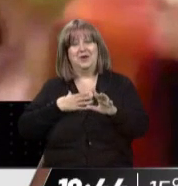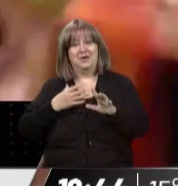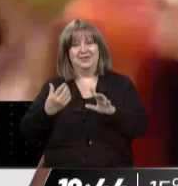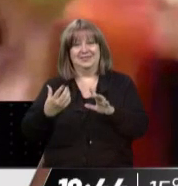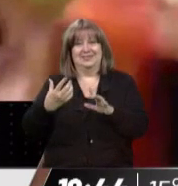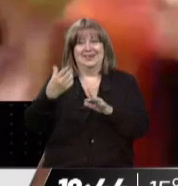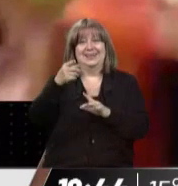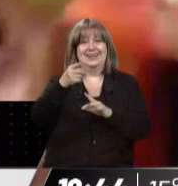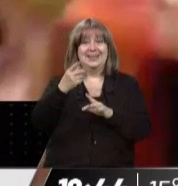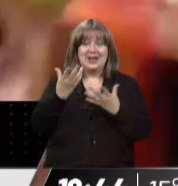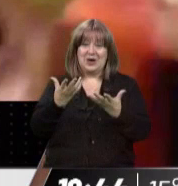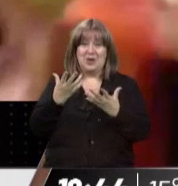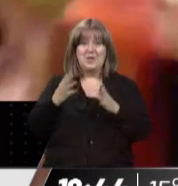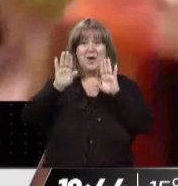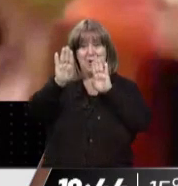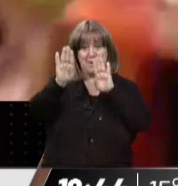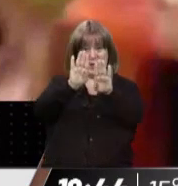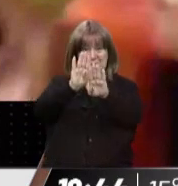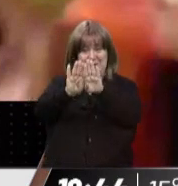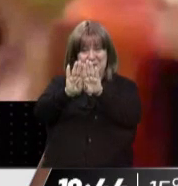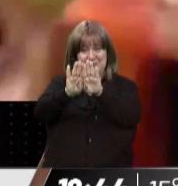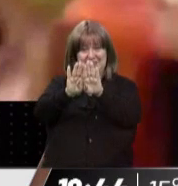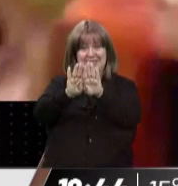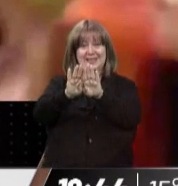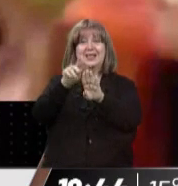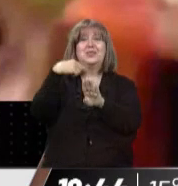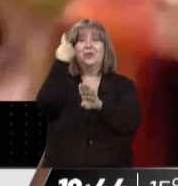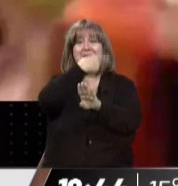la foto. Hicimos un collage para que lo puedas guardar. La cara.